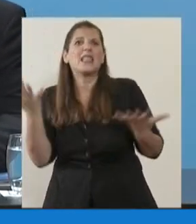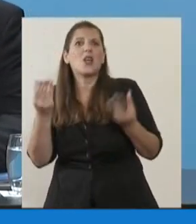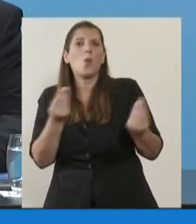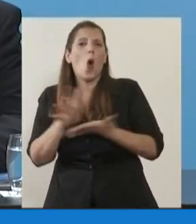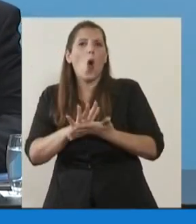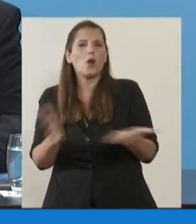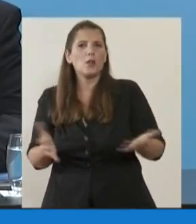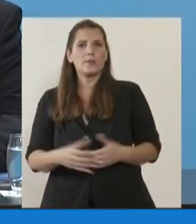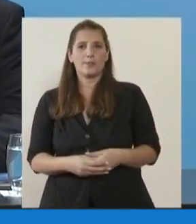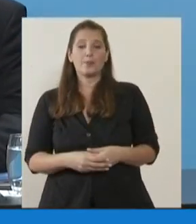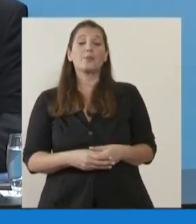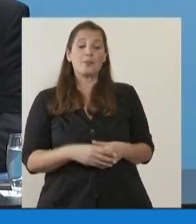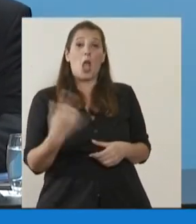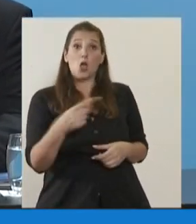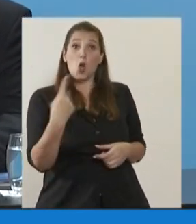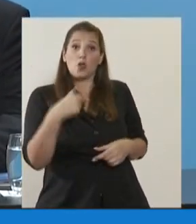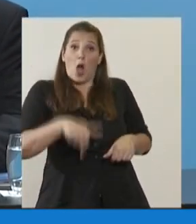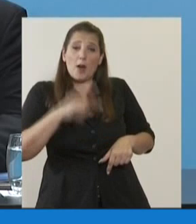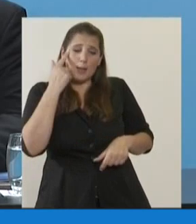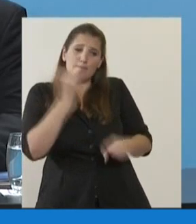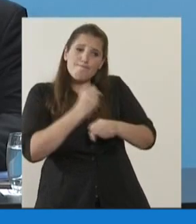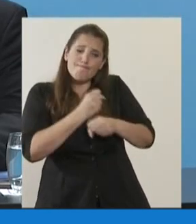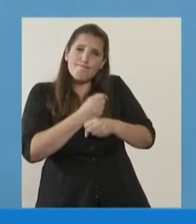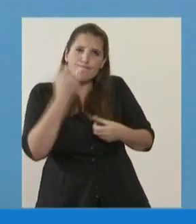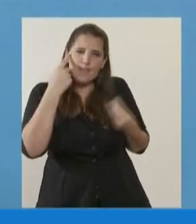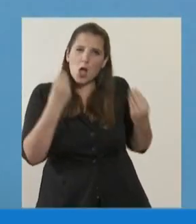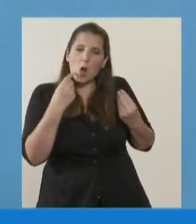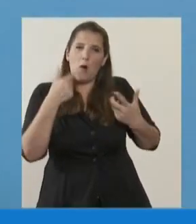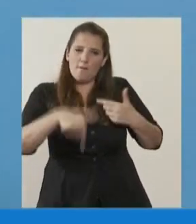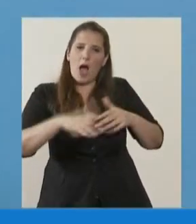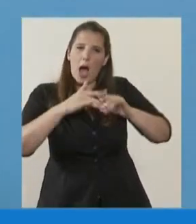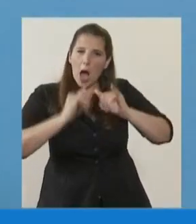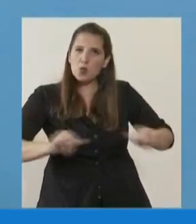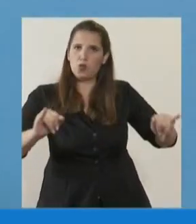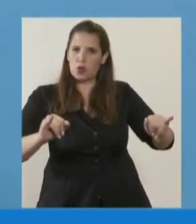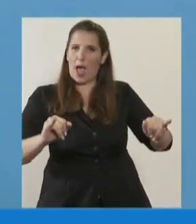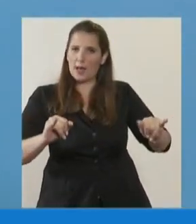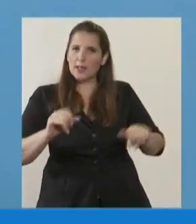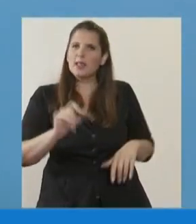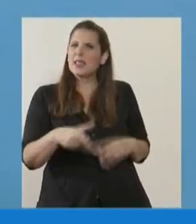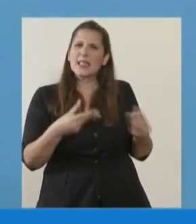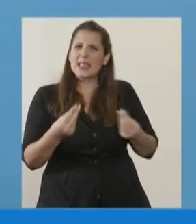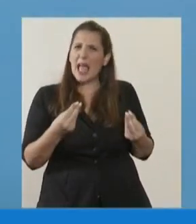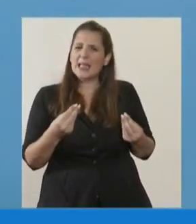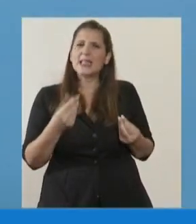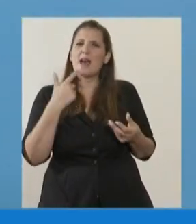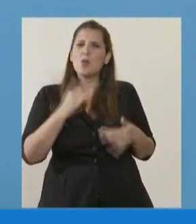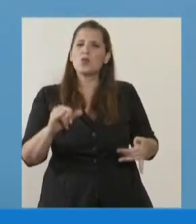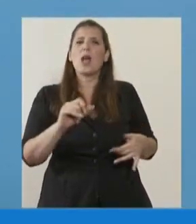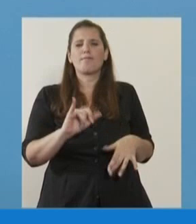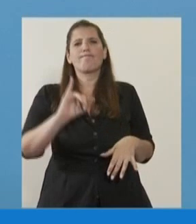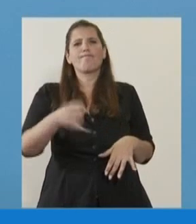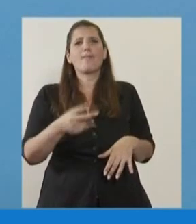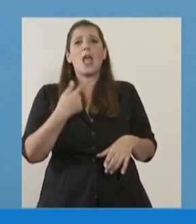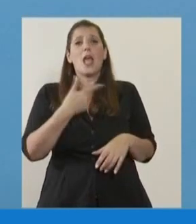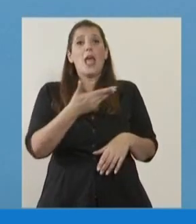Lo que estamos haciendo es, estamos lanzando una política que estamos anunciando y básicamente lo que estamos haciendo es permitiendo